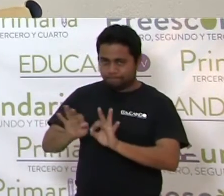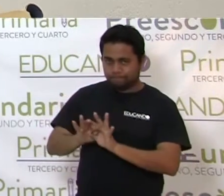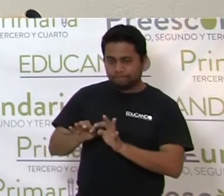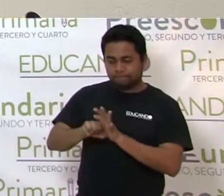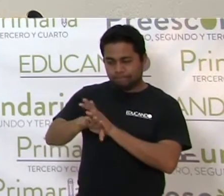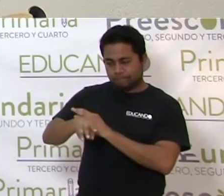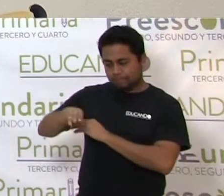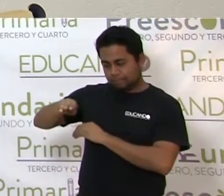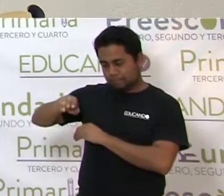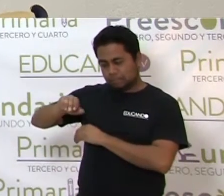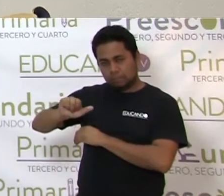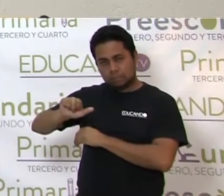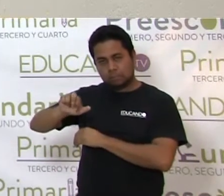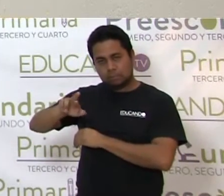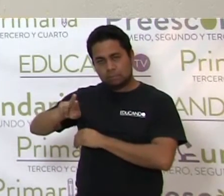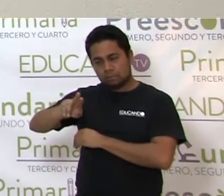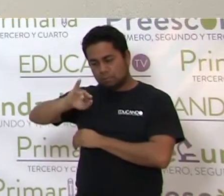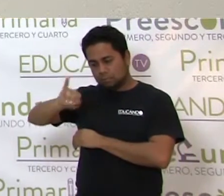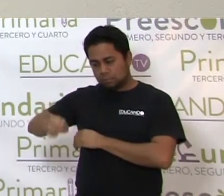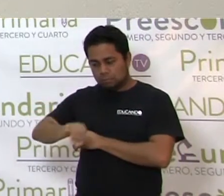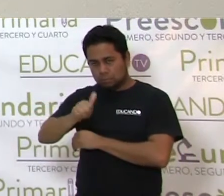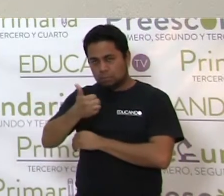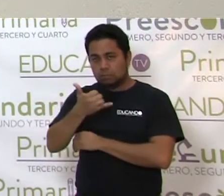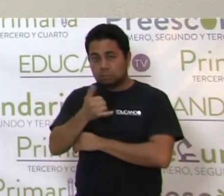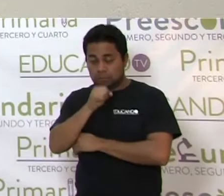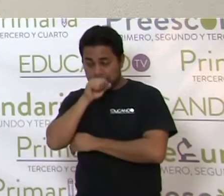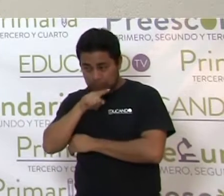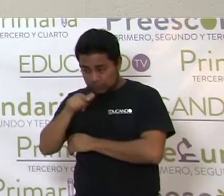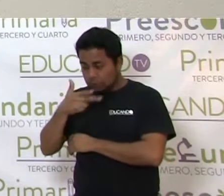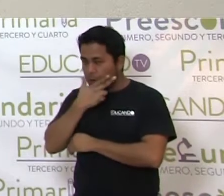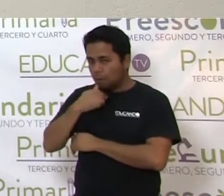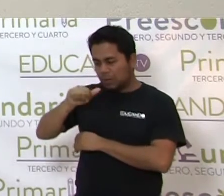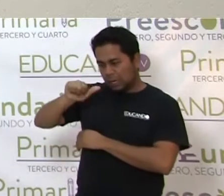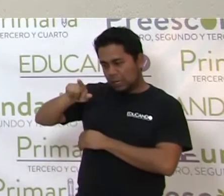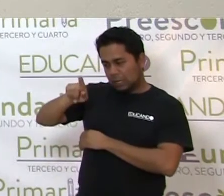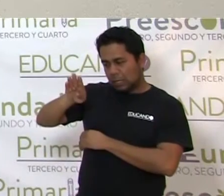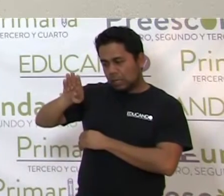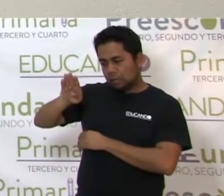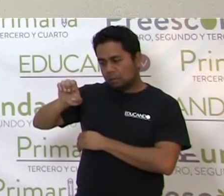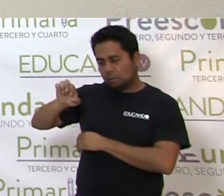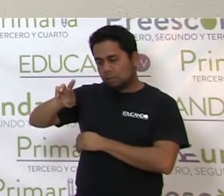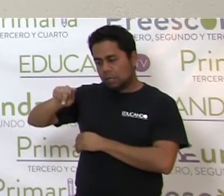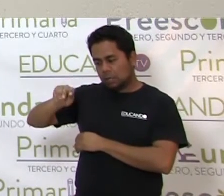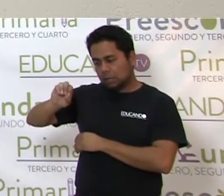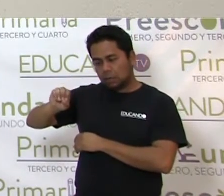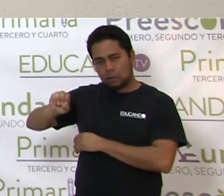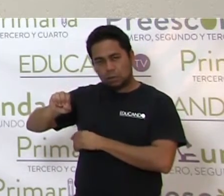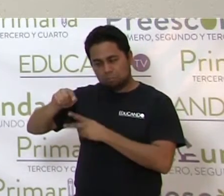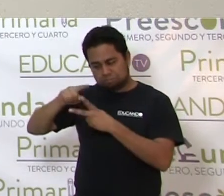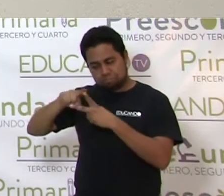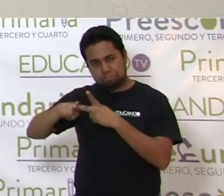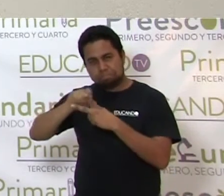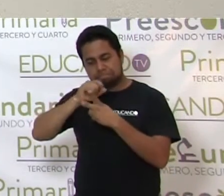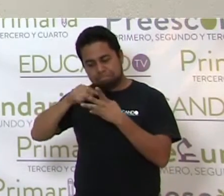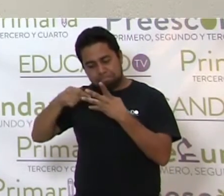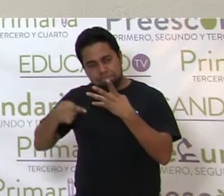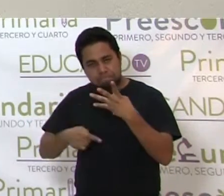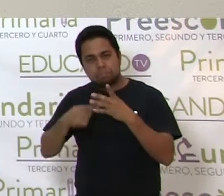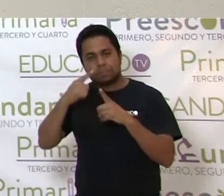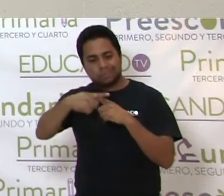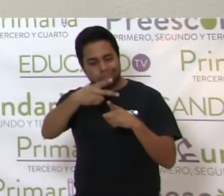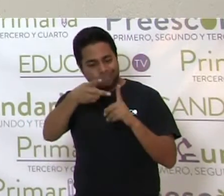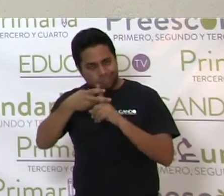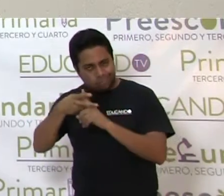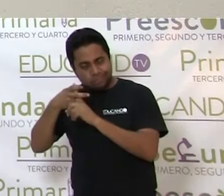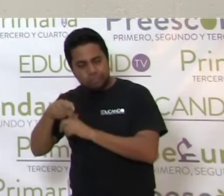Maruja Pachón y su esposo Alberto Villamizar, y luego los secuestrados. También nos dice cuál es el tema central.